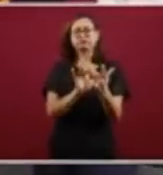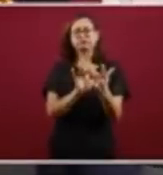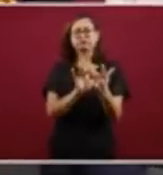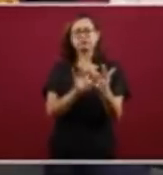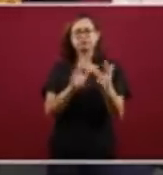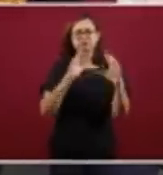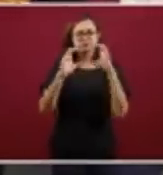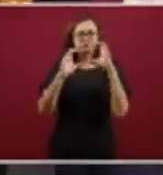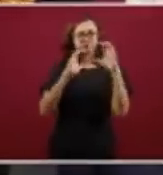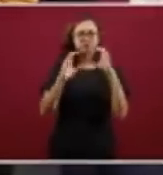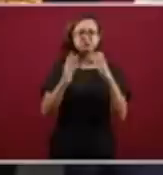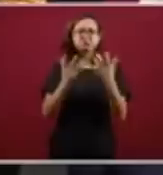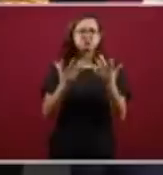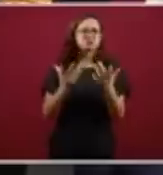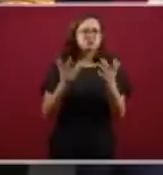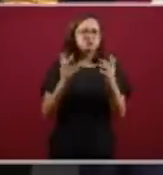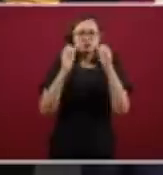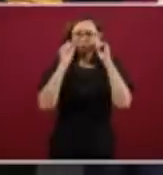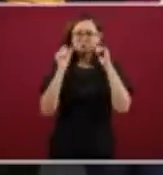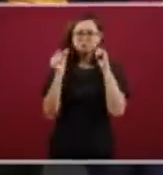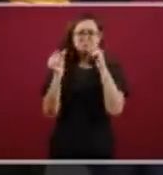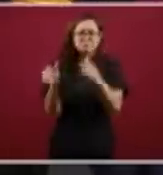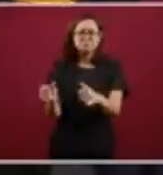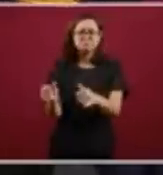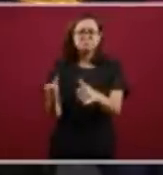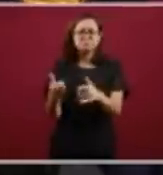y sean atendidos.